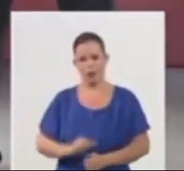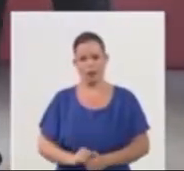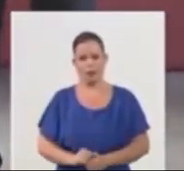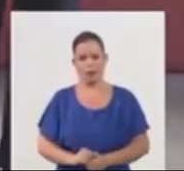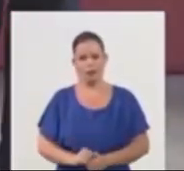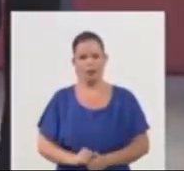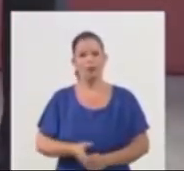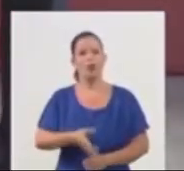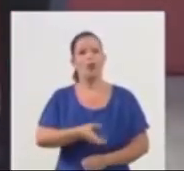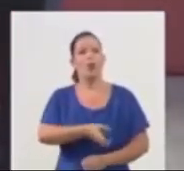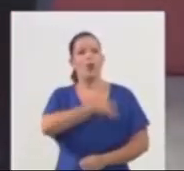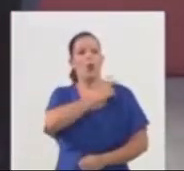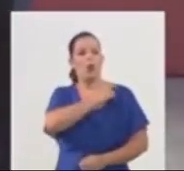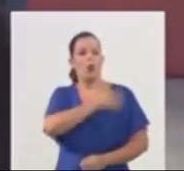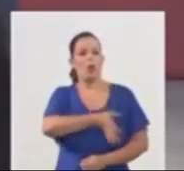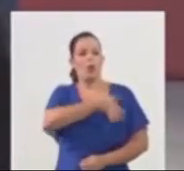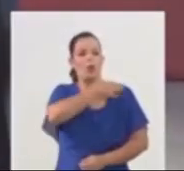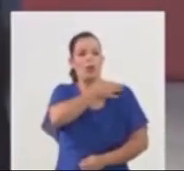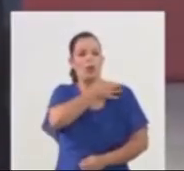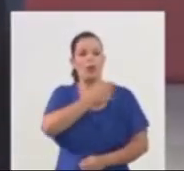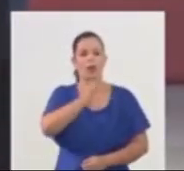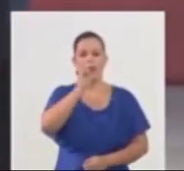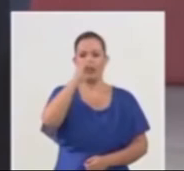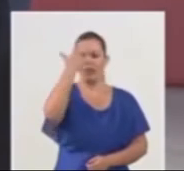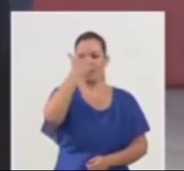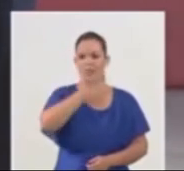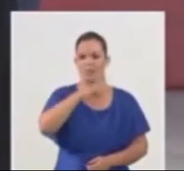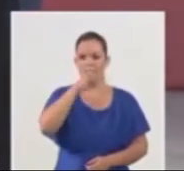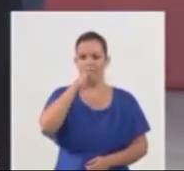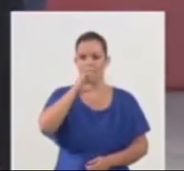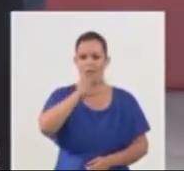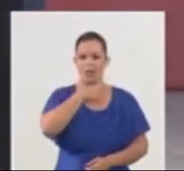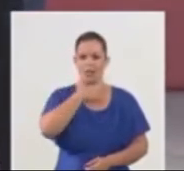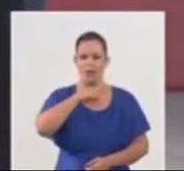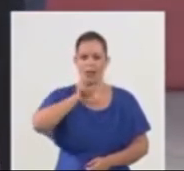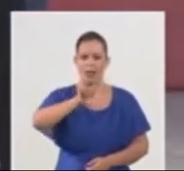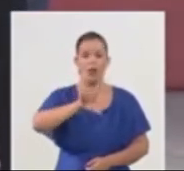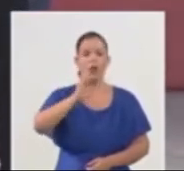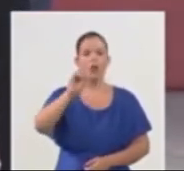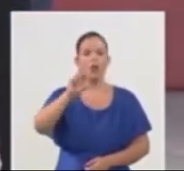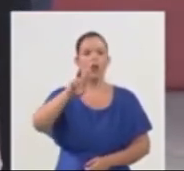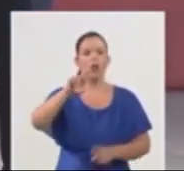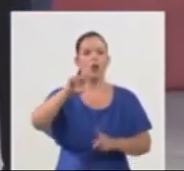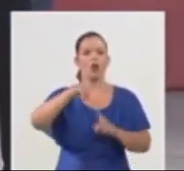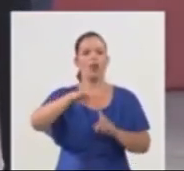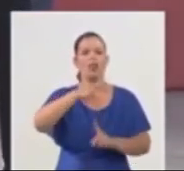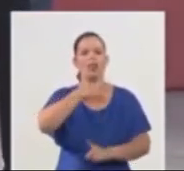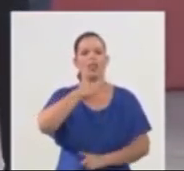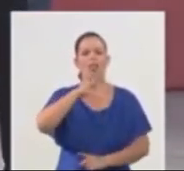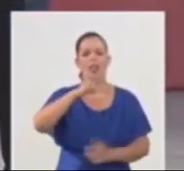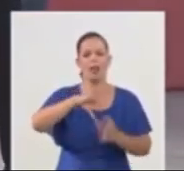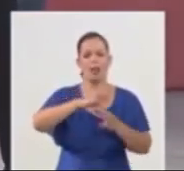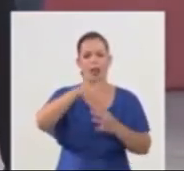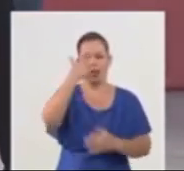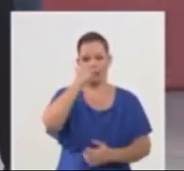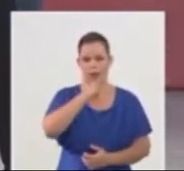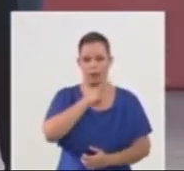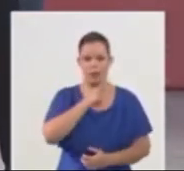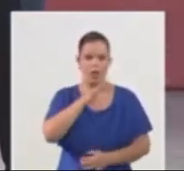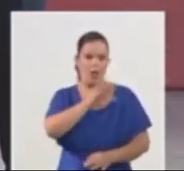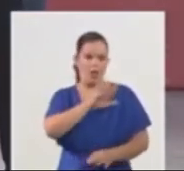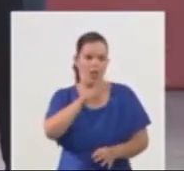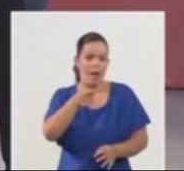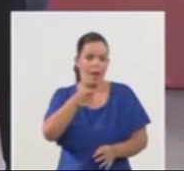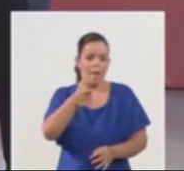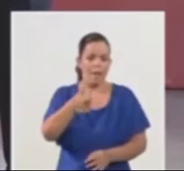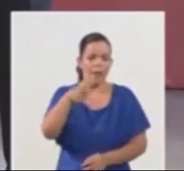esta cumbre. Esta reunión se da a solo 2 semanas de llevarse a cabo la Cumbre de las Américas, donde se desconoce